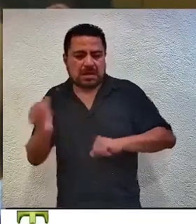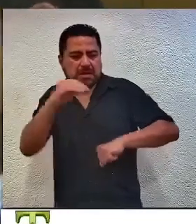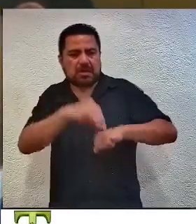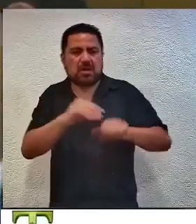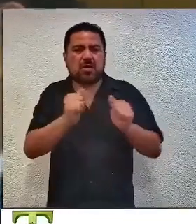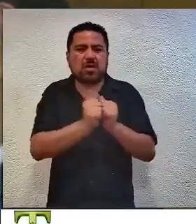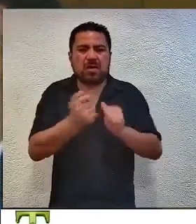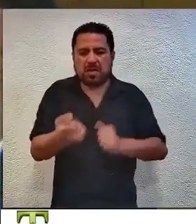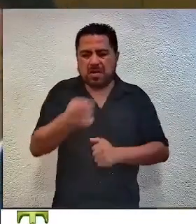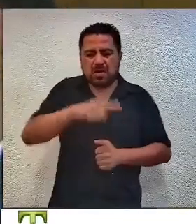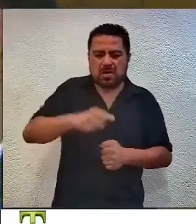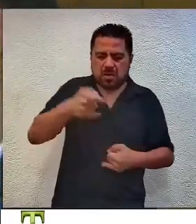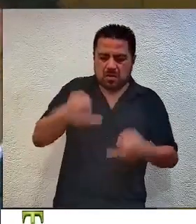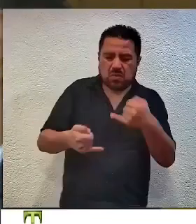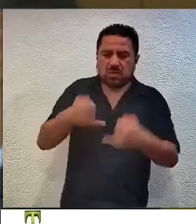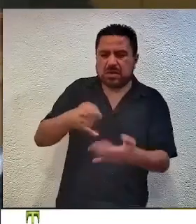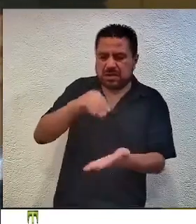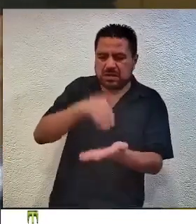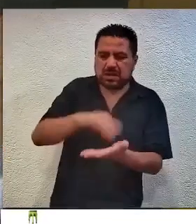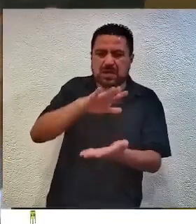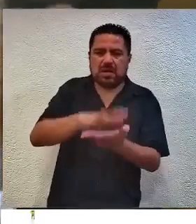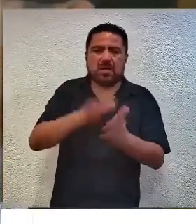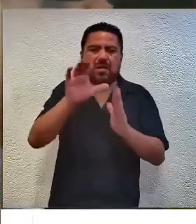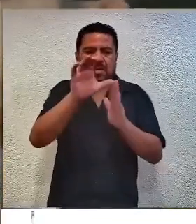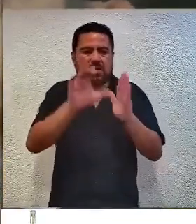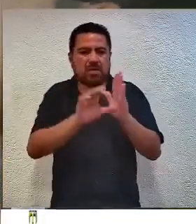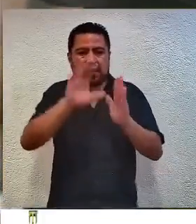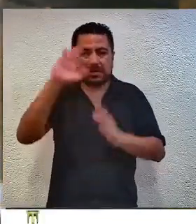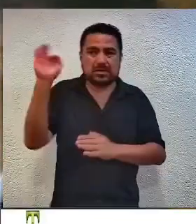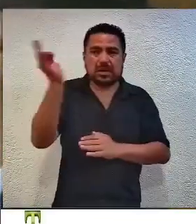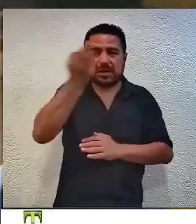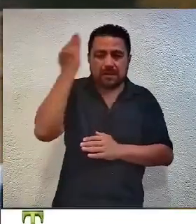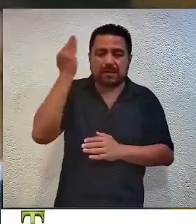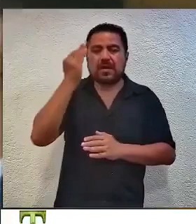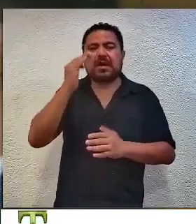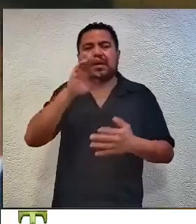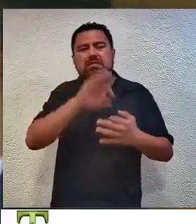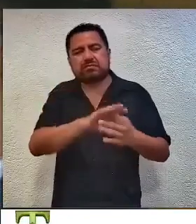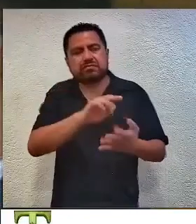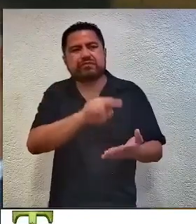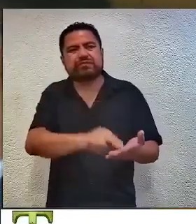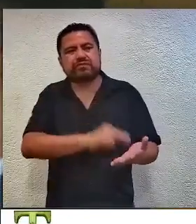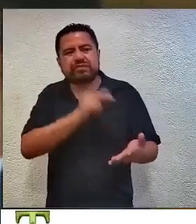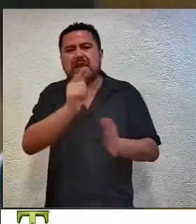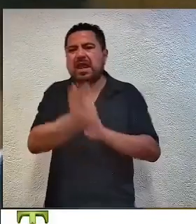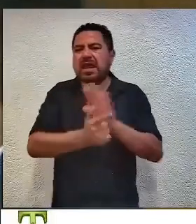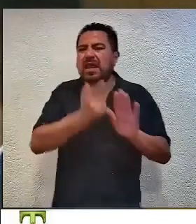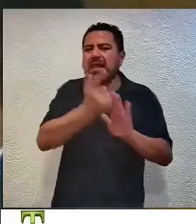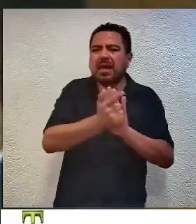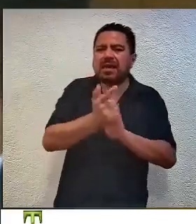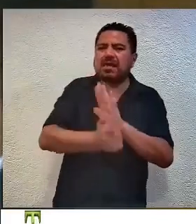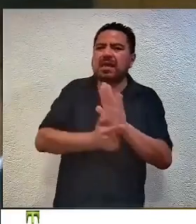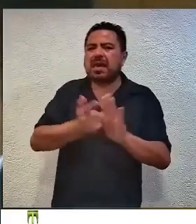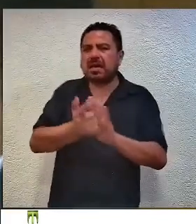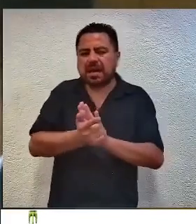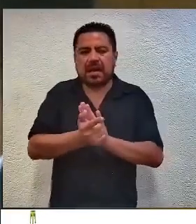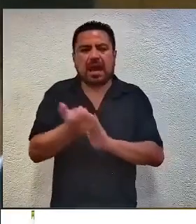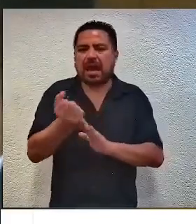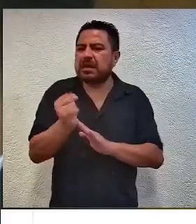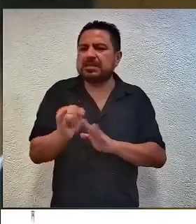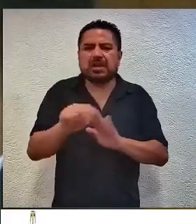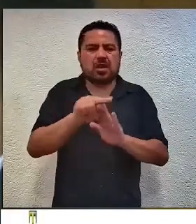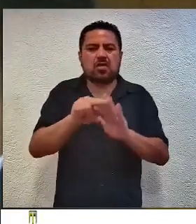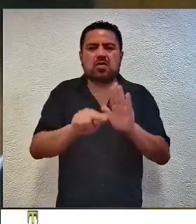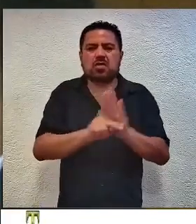los mandatos jurídicos establecidos en la Constitución Federal, tratados, convenios y las leyes respectivas, de tal manera que su normativa